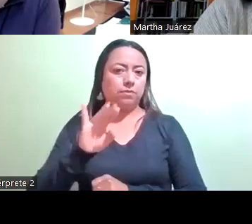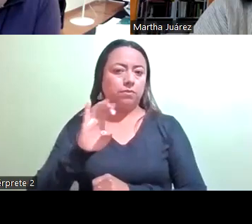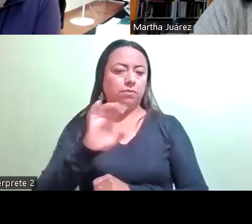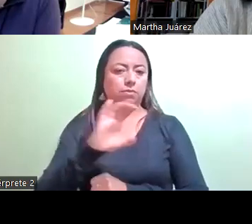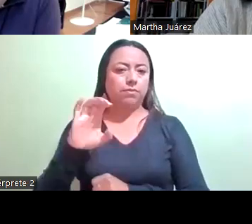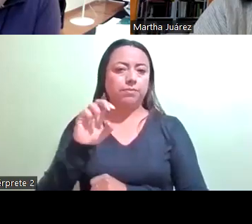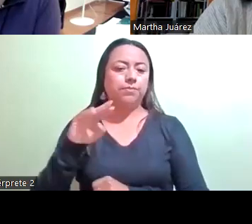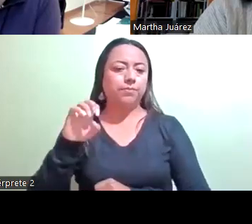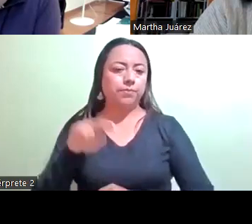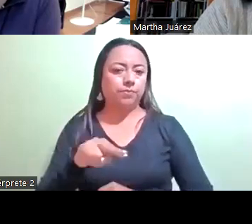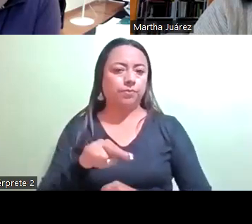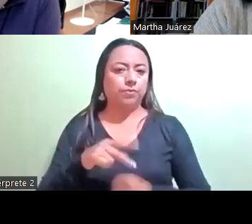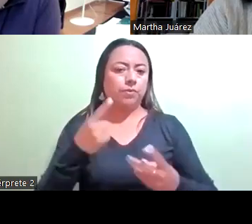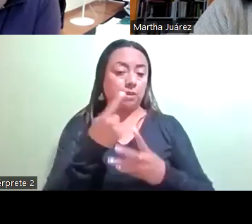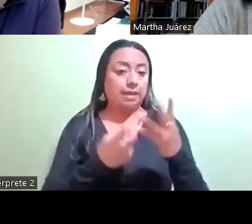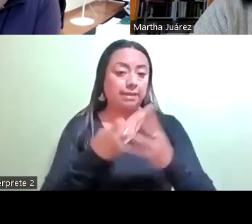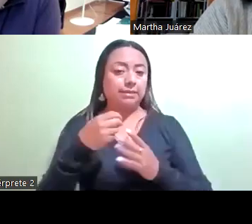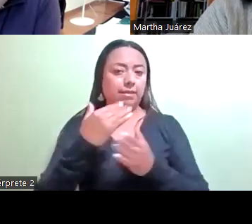fecha la